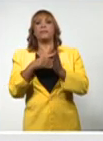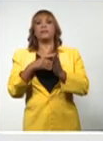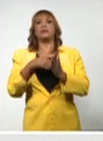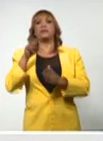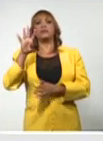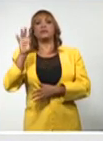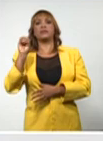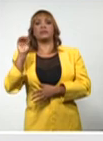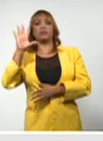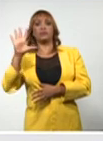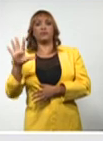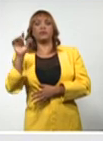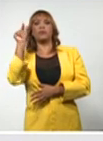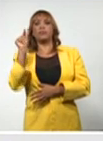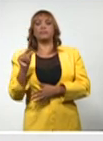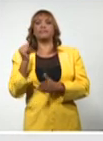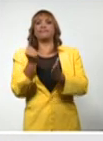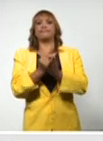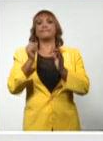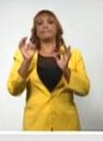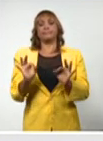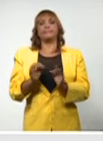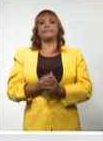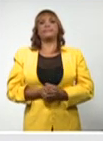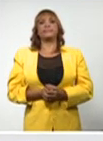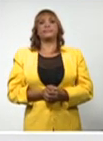9.501.405 casos confirmados.